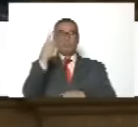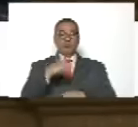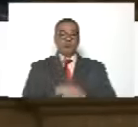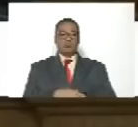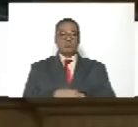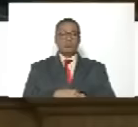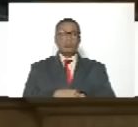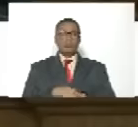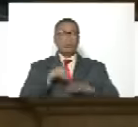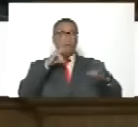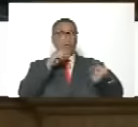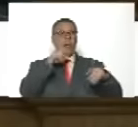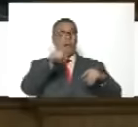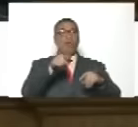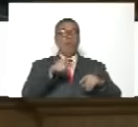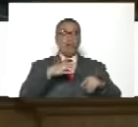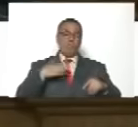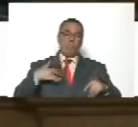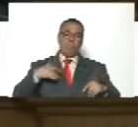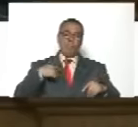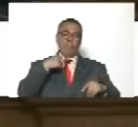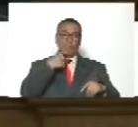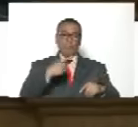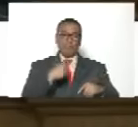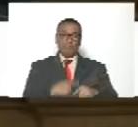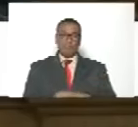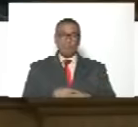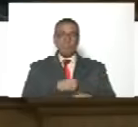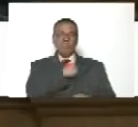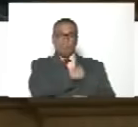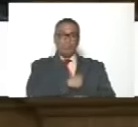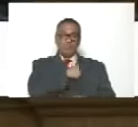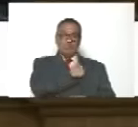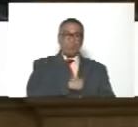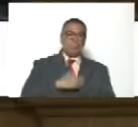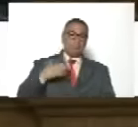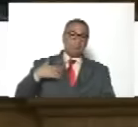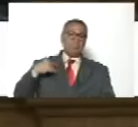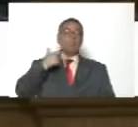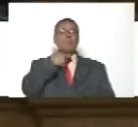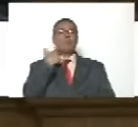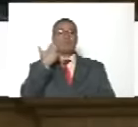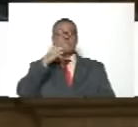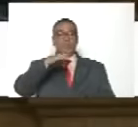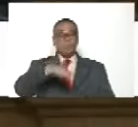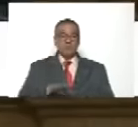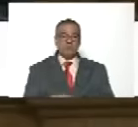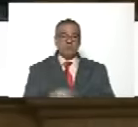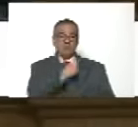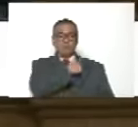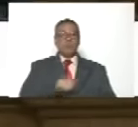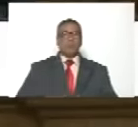Primero, expresar las más consentidas condolencias por el sensible fallecimiento del presidente de la